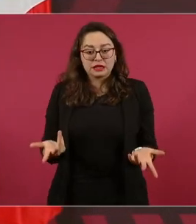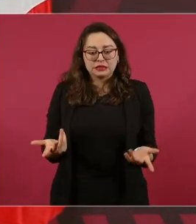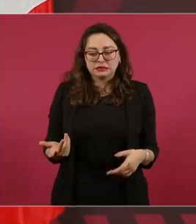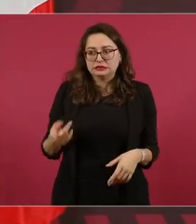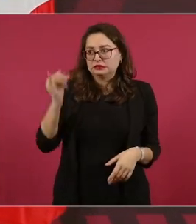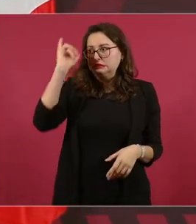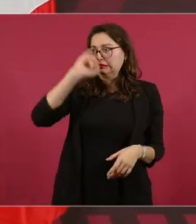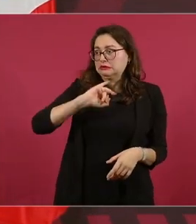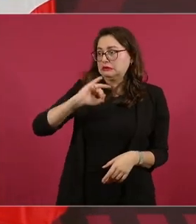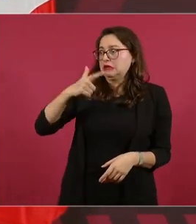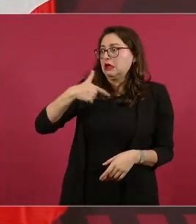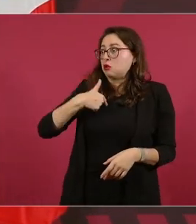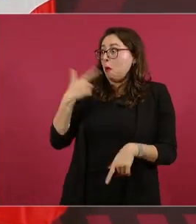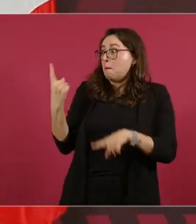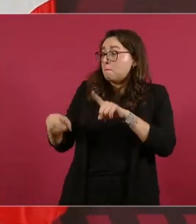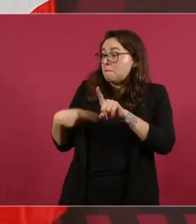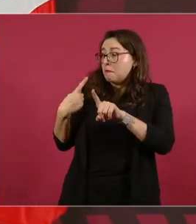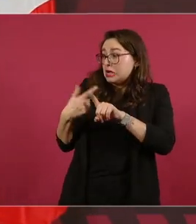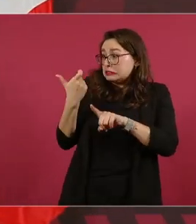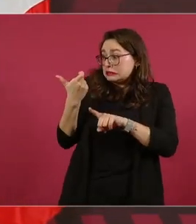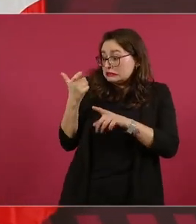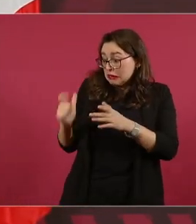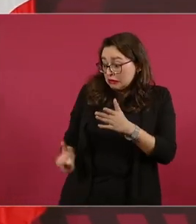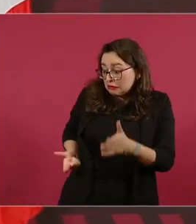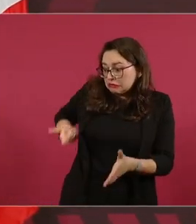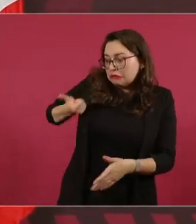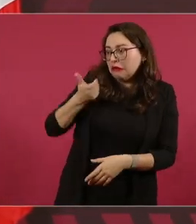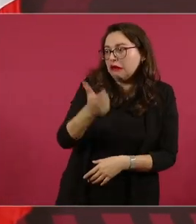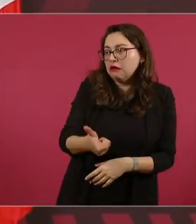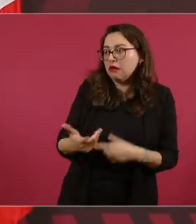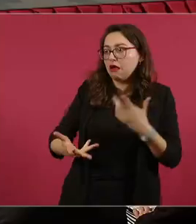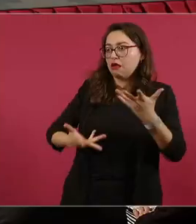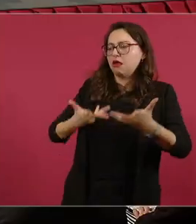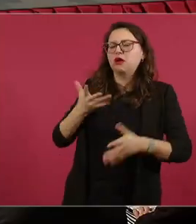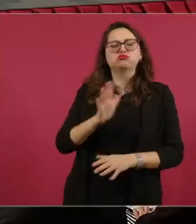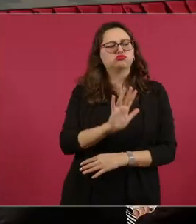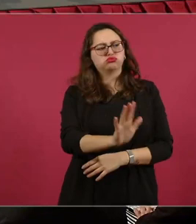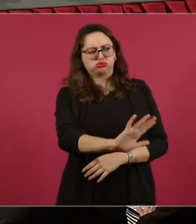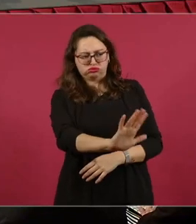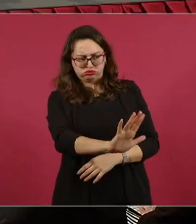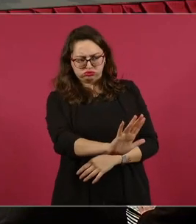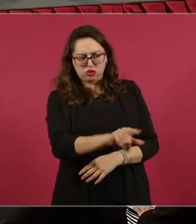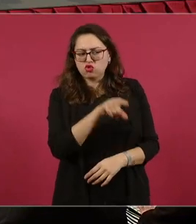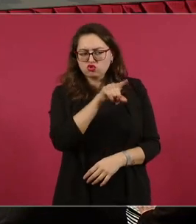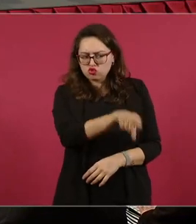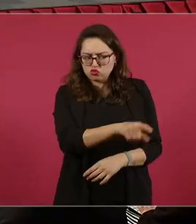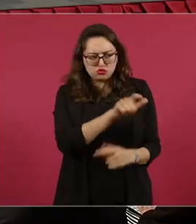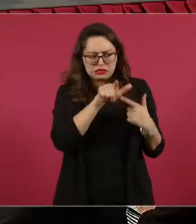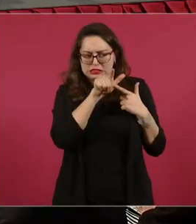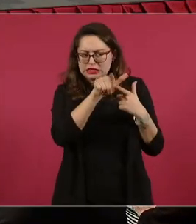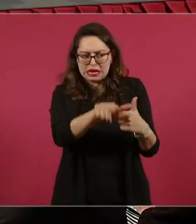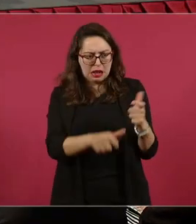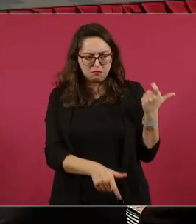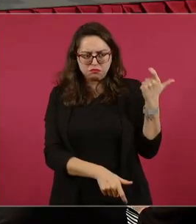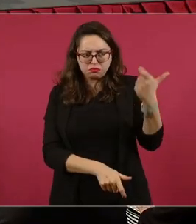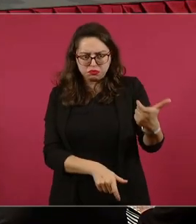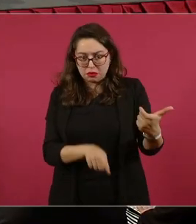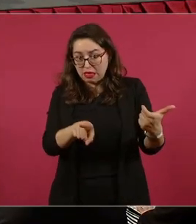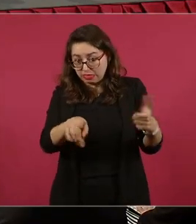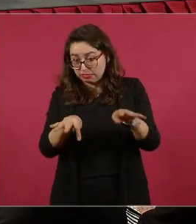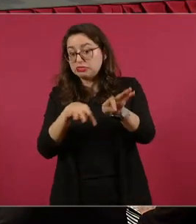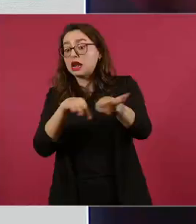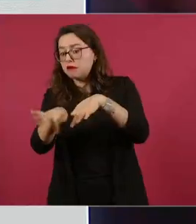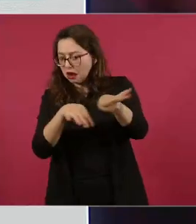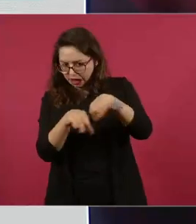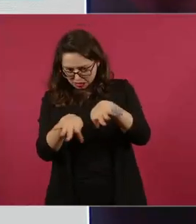para el fondo y que con el paso del tiempo ya